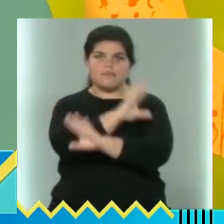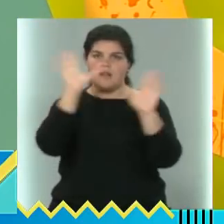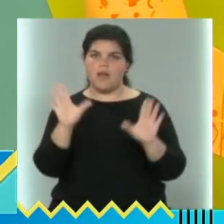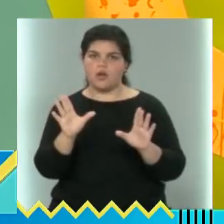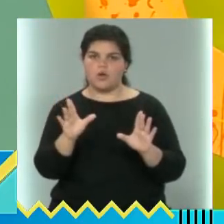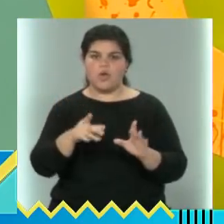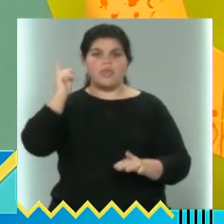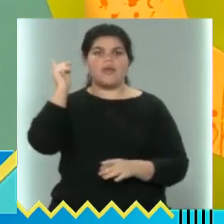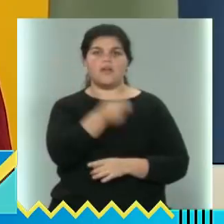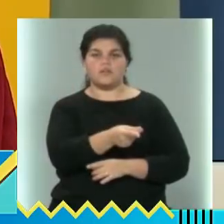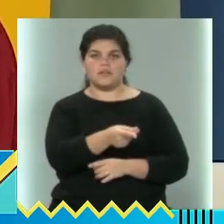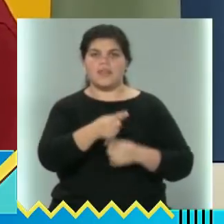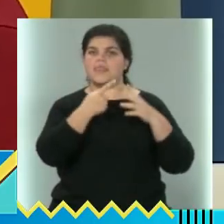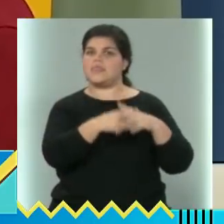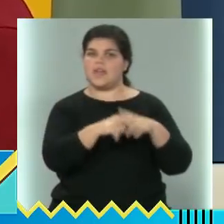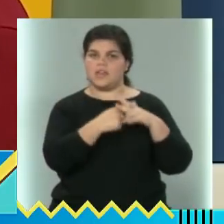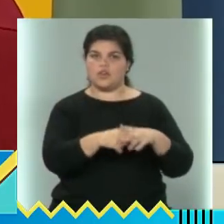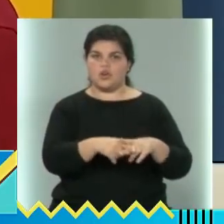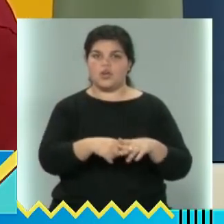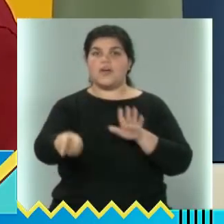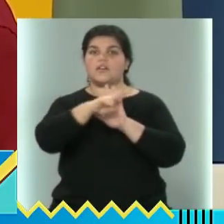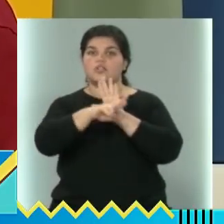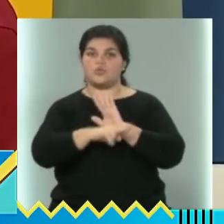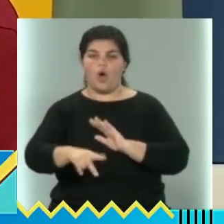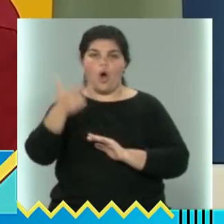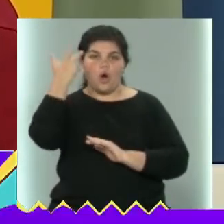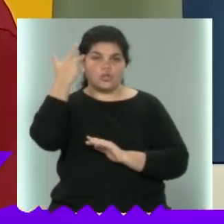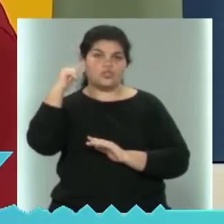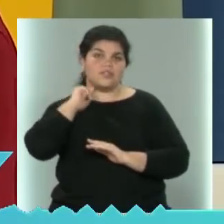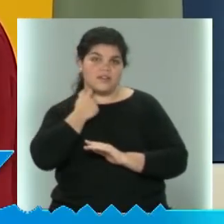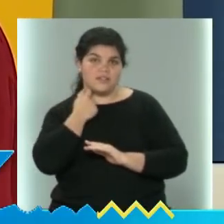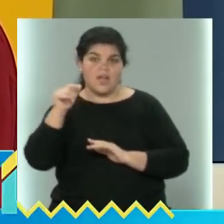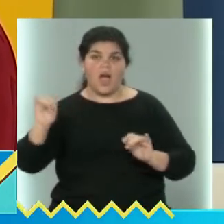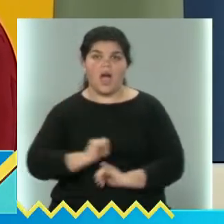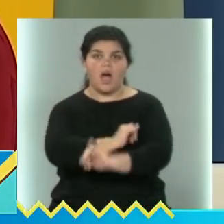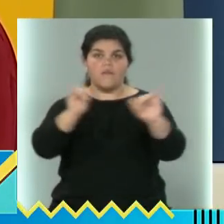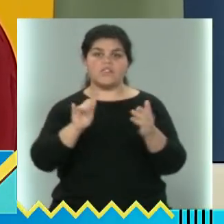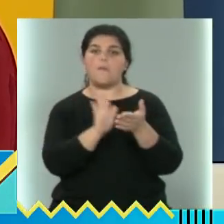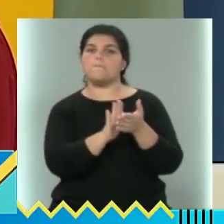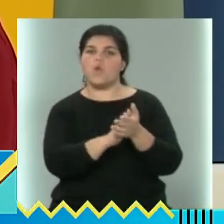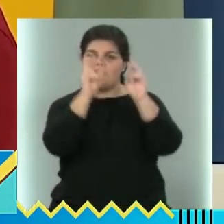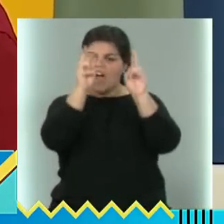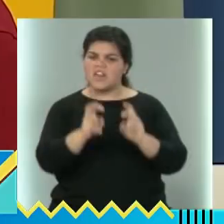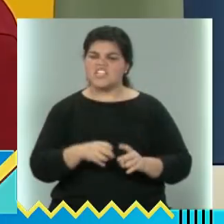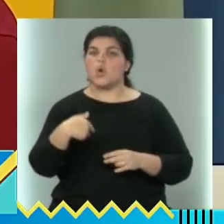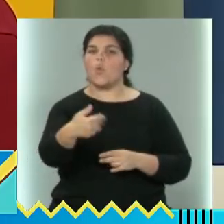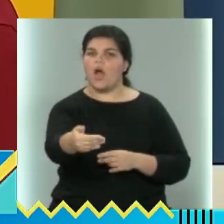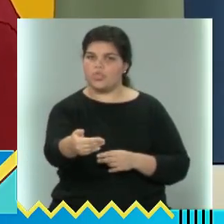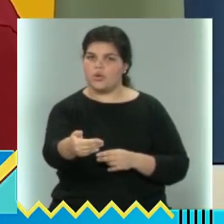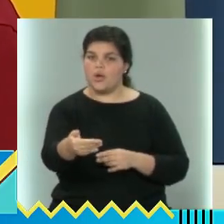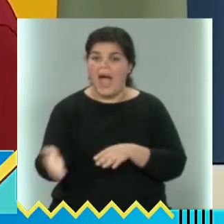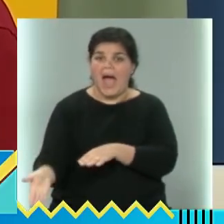dictamen técnico, la resolución 813 de la propia Dirección de Protección Ambiental decía que la toma de muestras y análisis debería